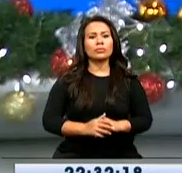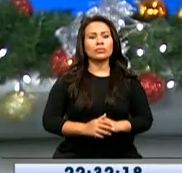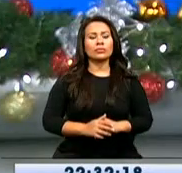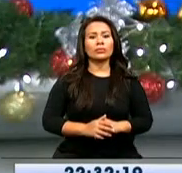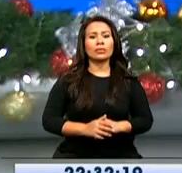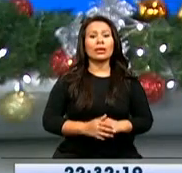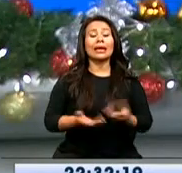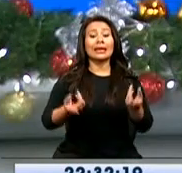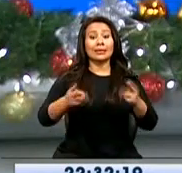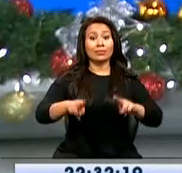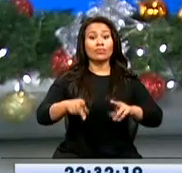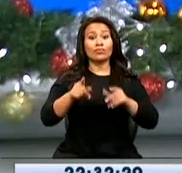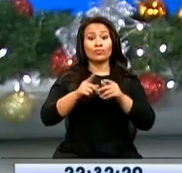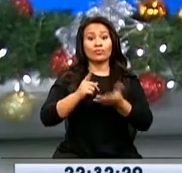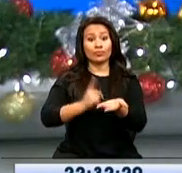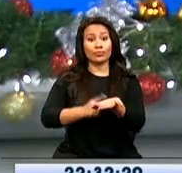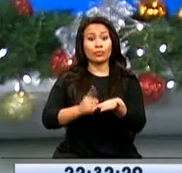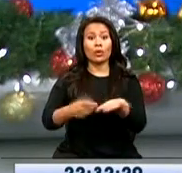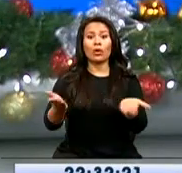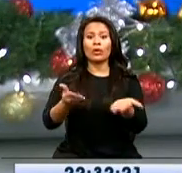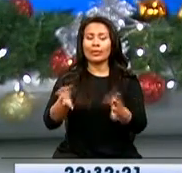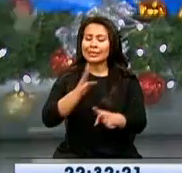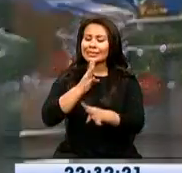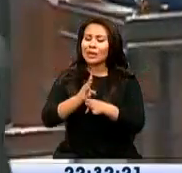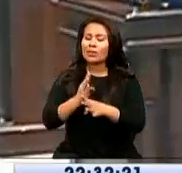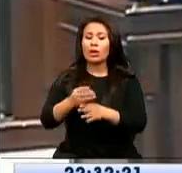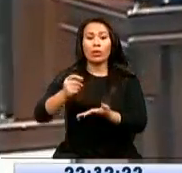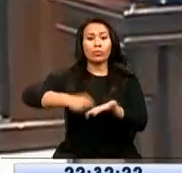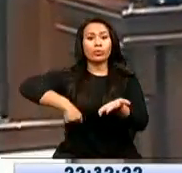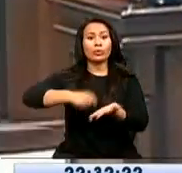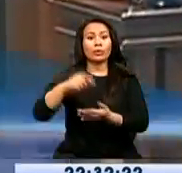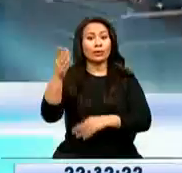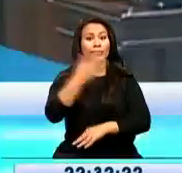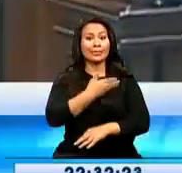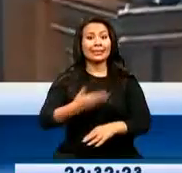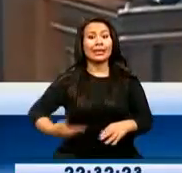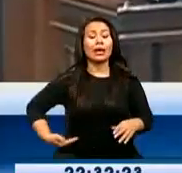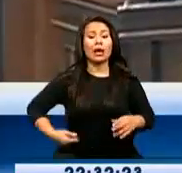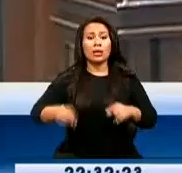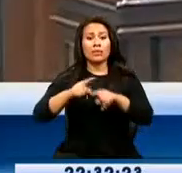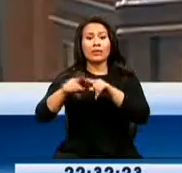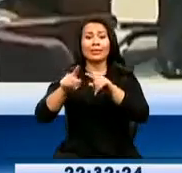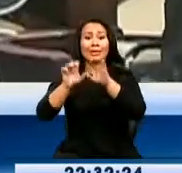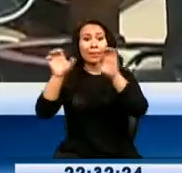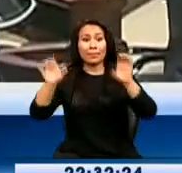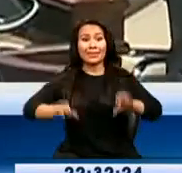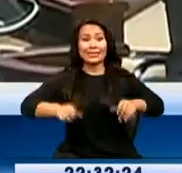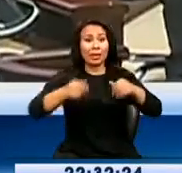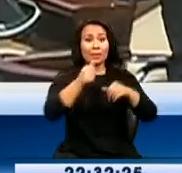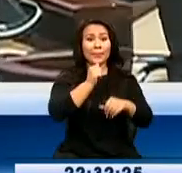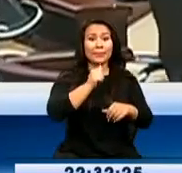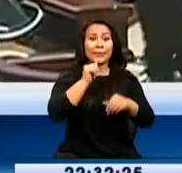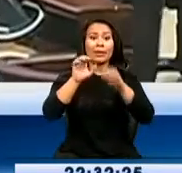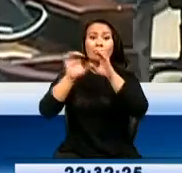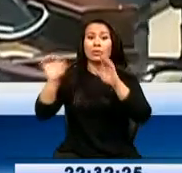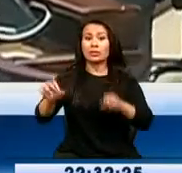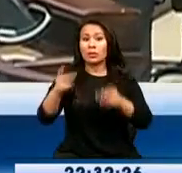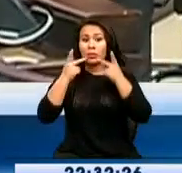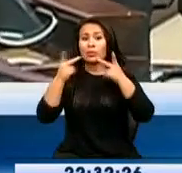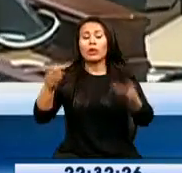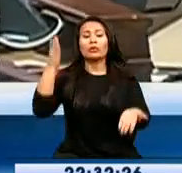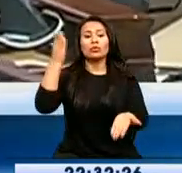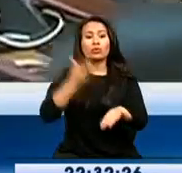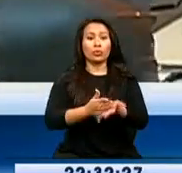La sesión de pleno en la que se debía analizar el veto presidencial en torno a la ley de alianzas público-privadas fue suspendida por la presidenta de la Asamblea